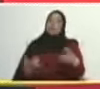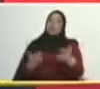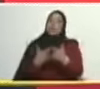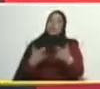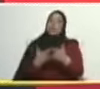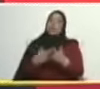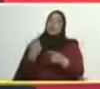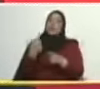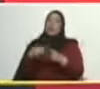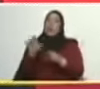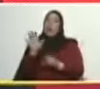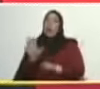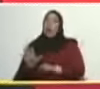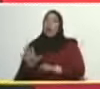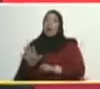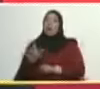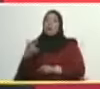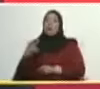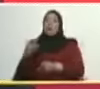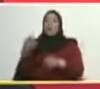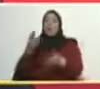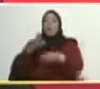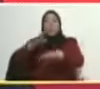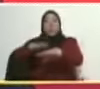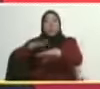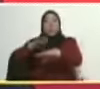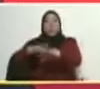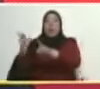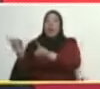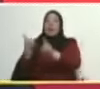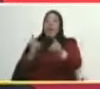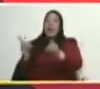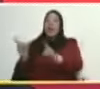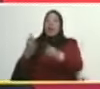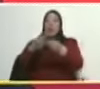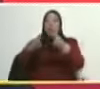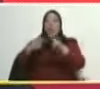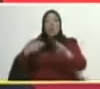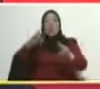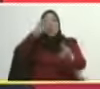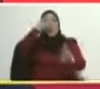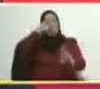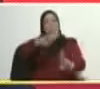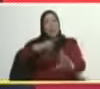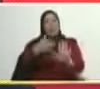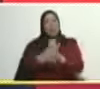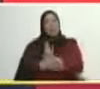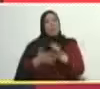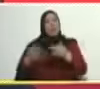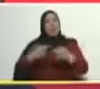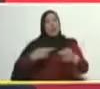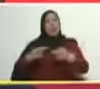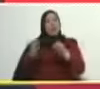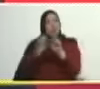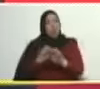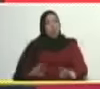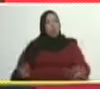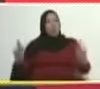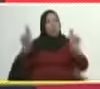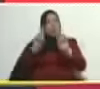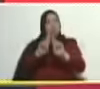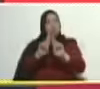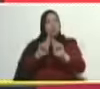aquella ocasión hicimos un oportuno llamado al diálogo y al respeto de las resoluciones de Naciones Unidas,